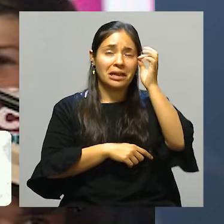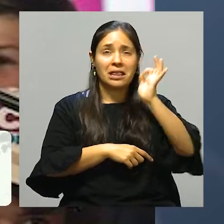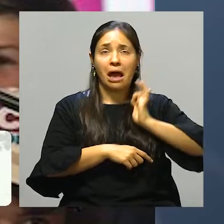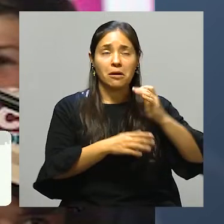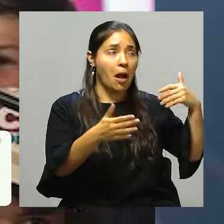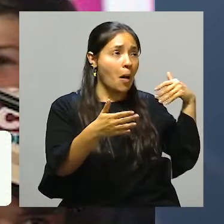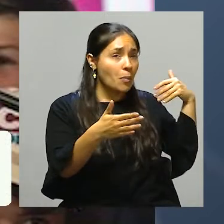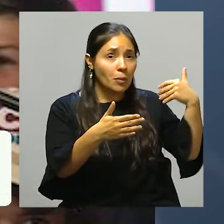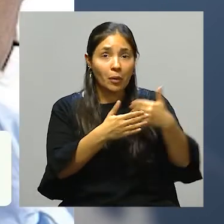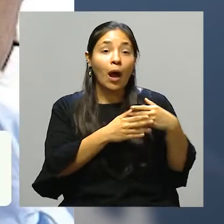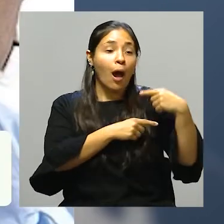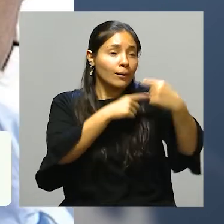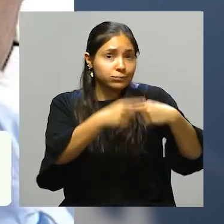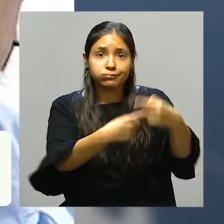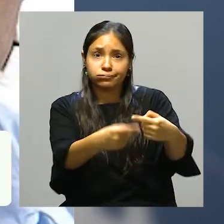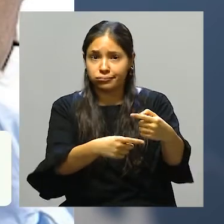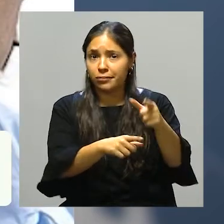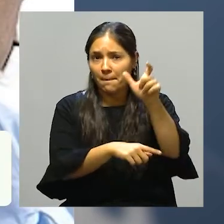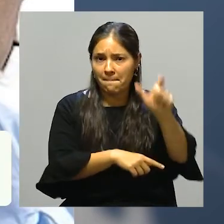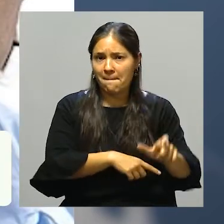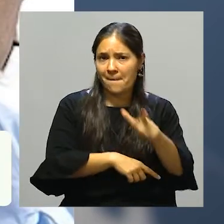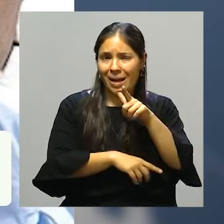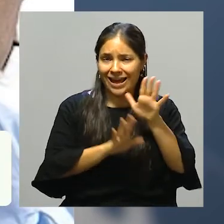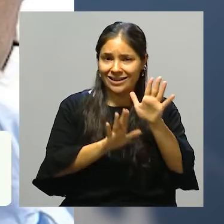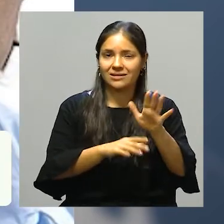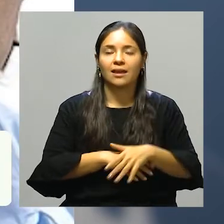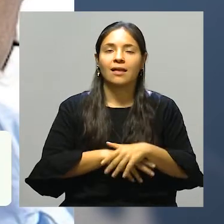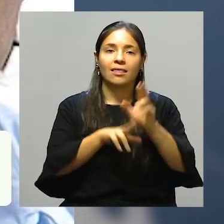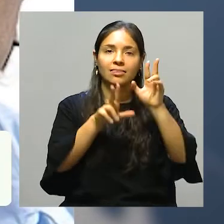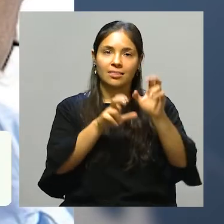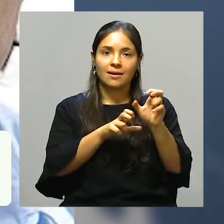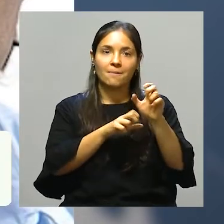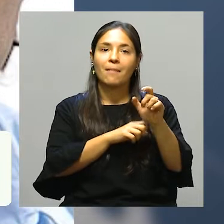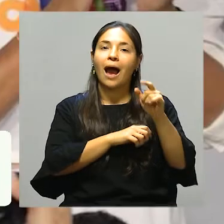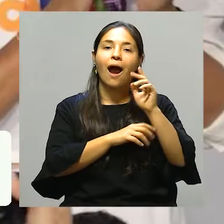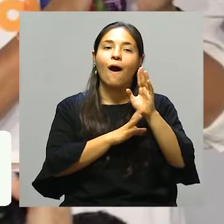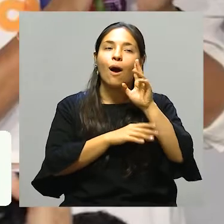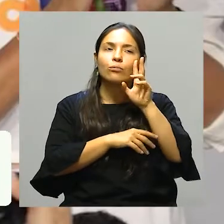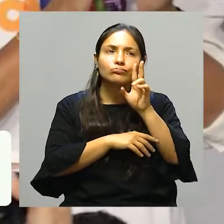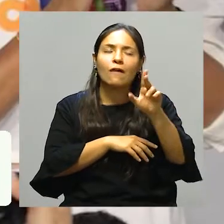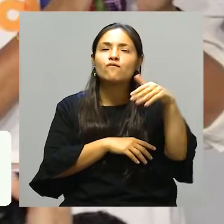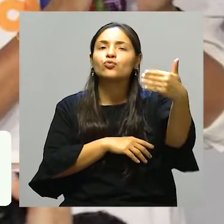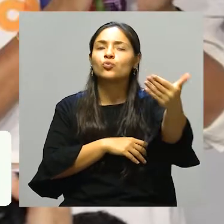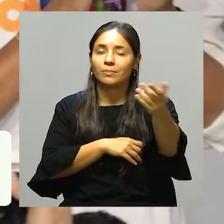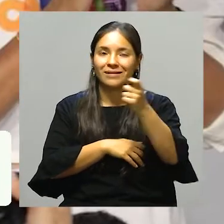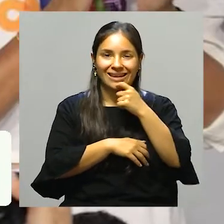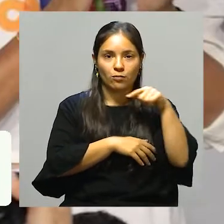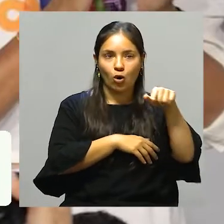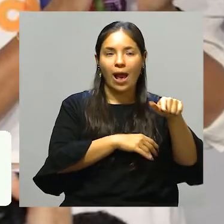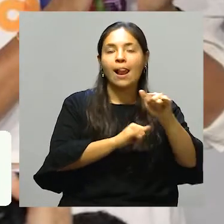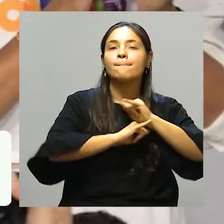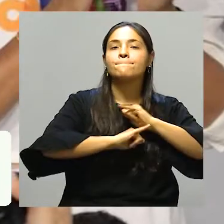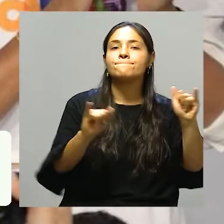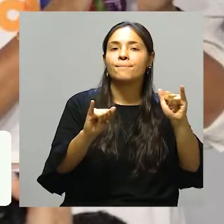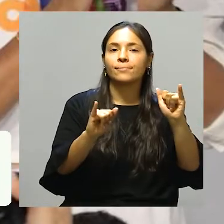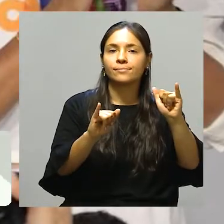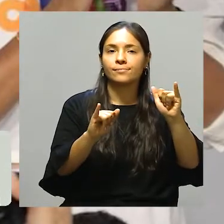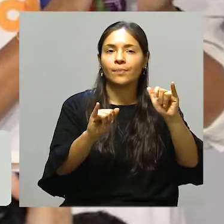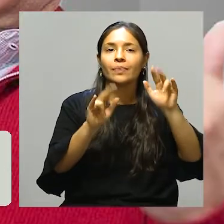inversiones en los páramos colombianos, y eso ha movilizado un sector muy importante de la sociedad,